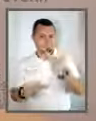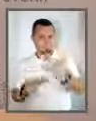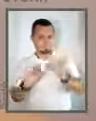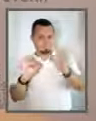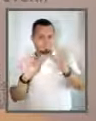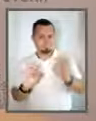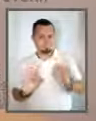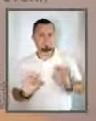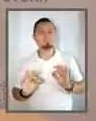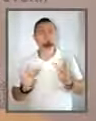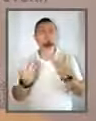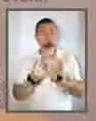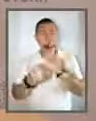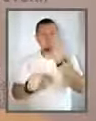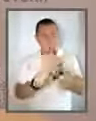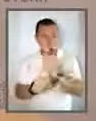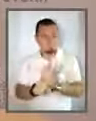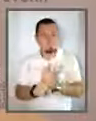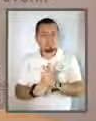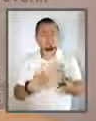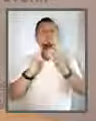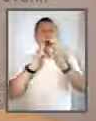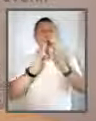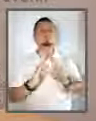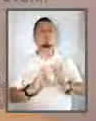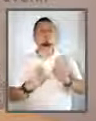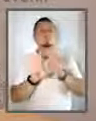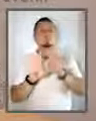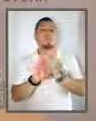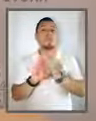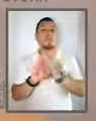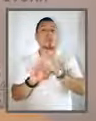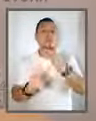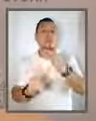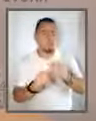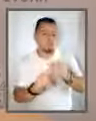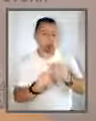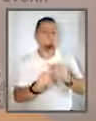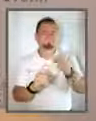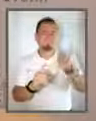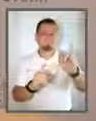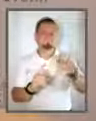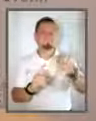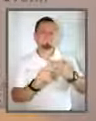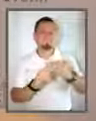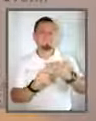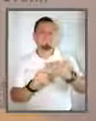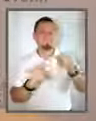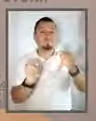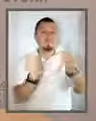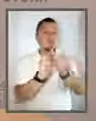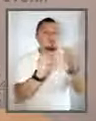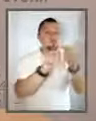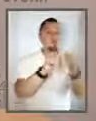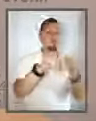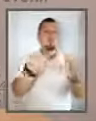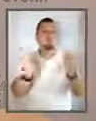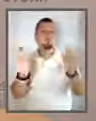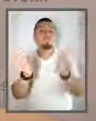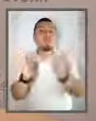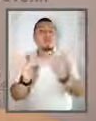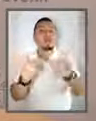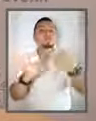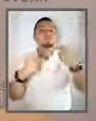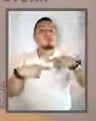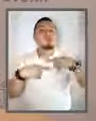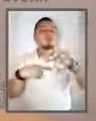que tenemos plena certeza de los casos reportados como positivos y que se han identificado también contactos,